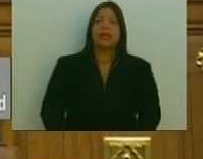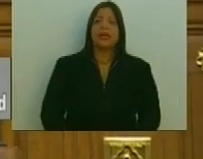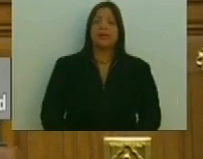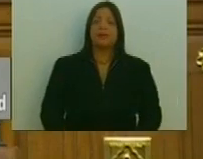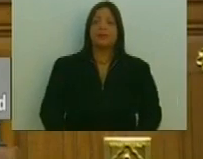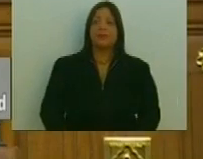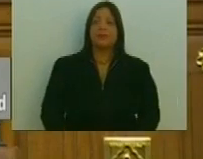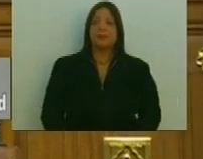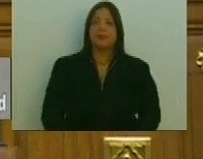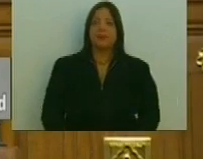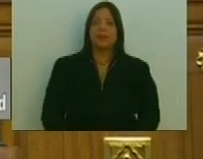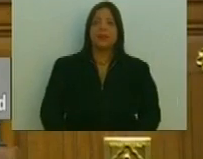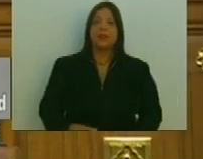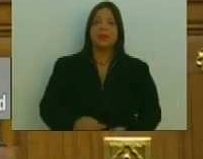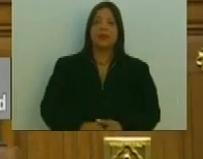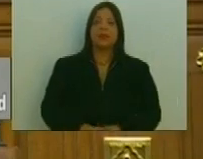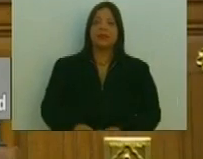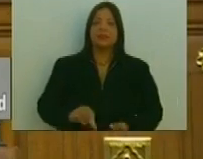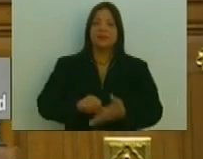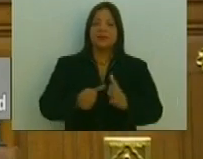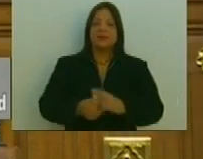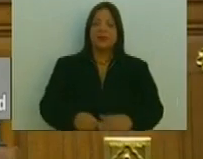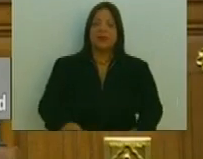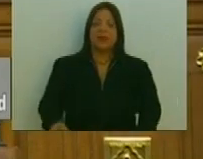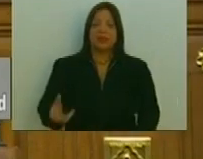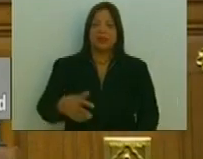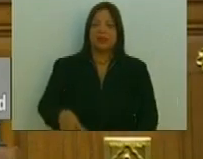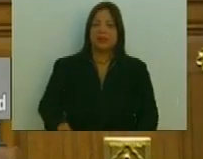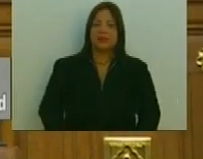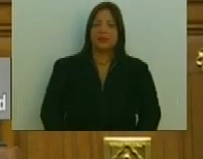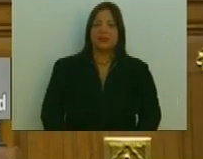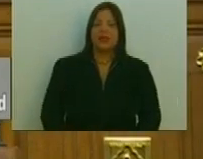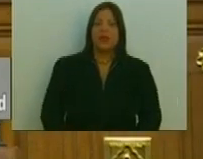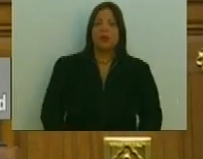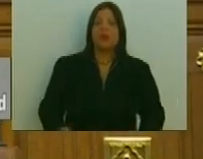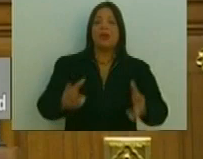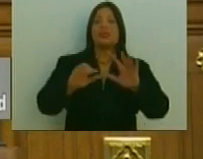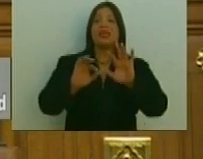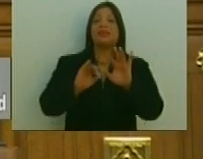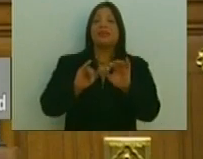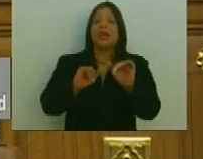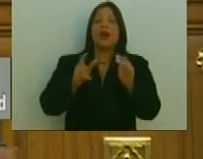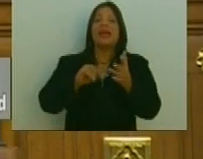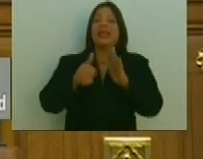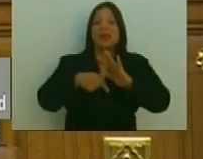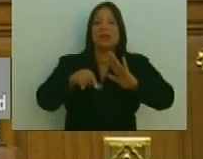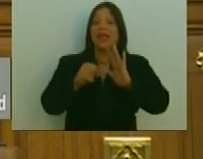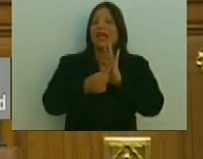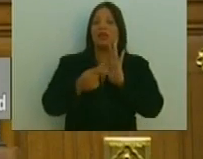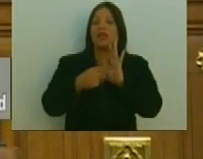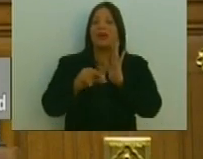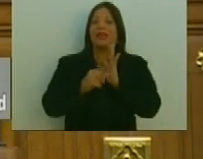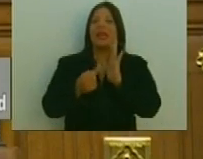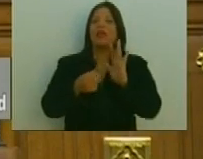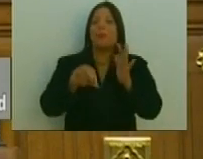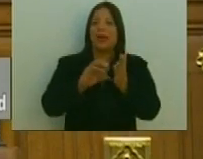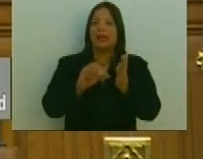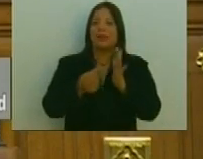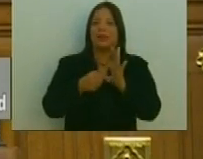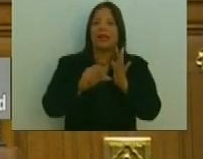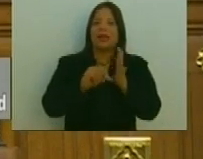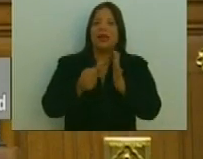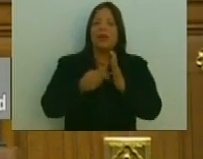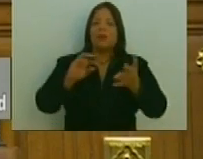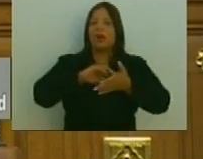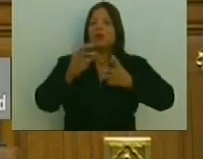que se masifique, bueno, la lengua de sordo, la lengua de señas venezolana, para que los compañeros sordos cada vez más puedan integrarse